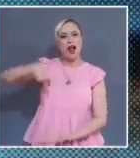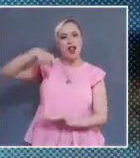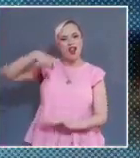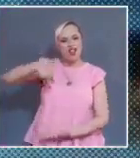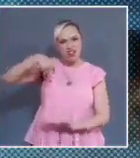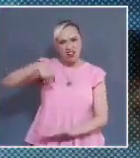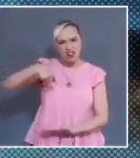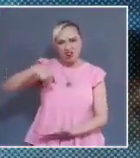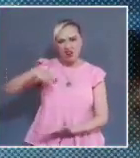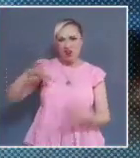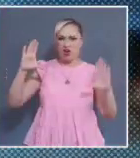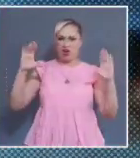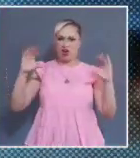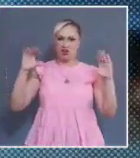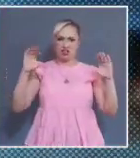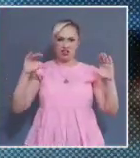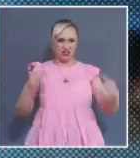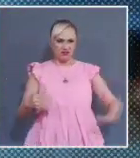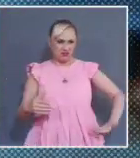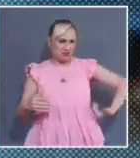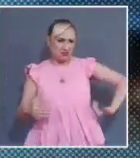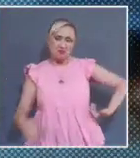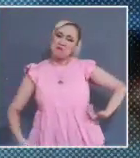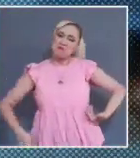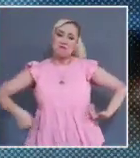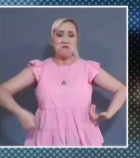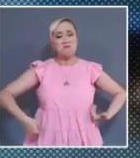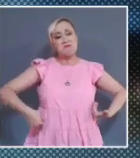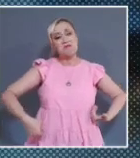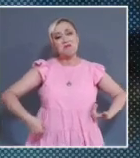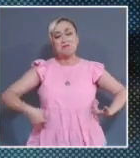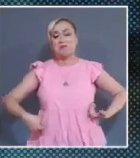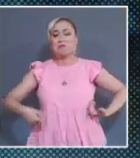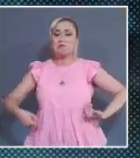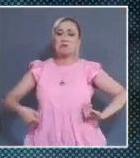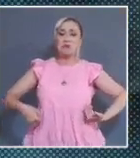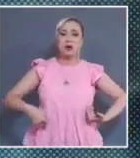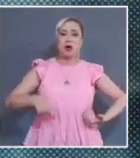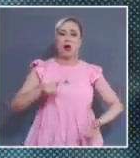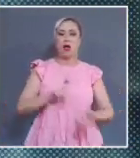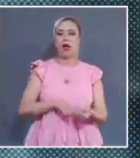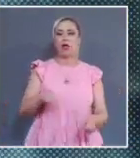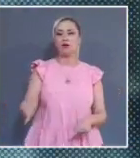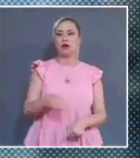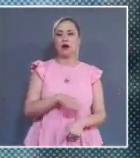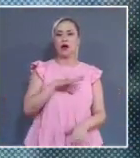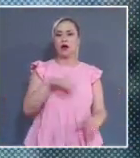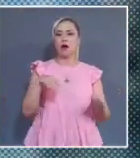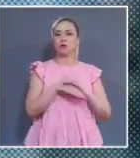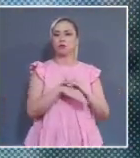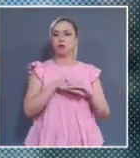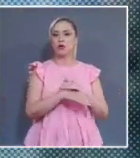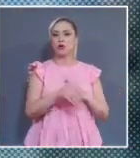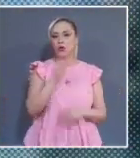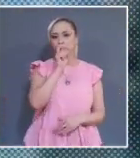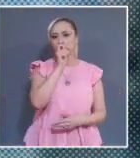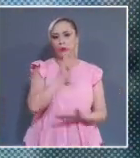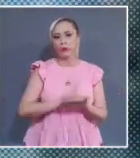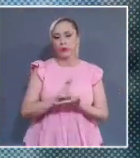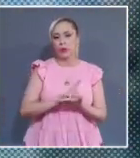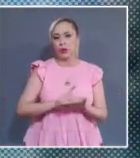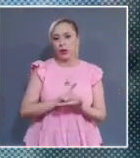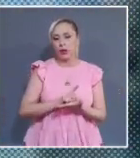cojín y que llevaba droga. Y en